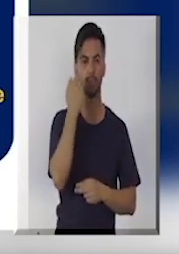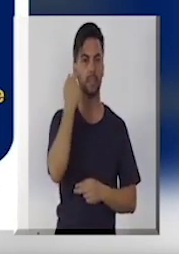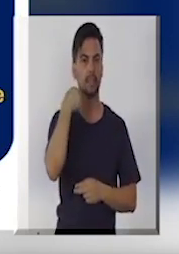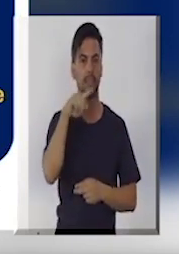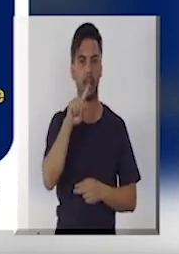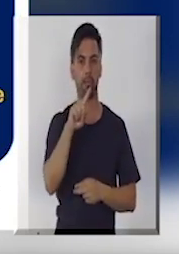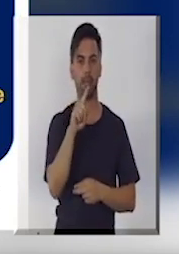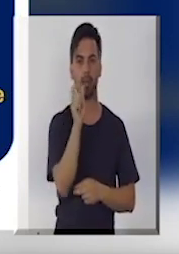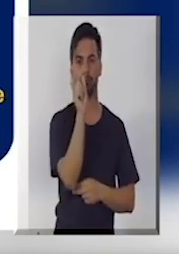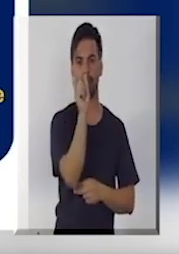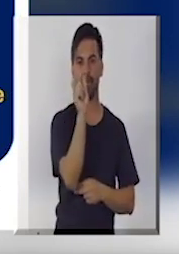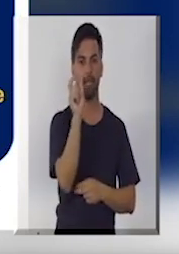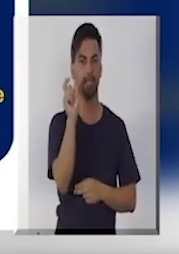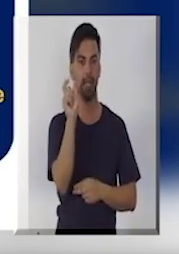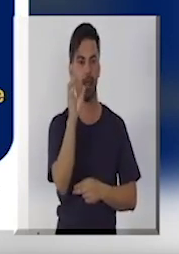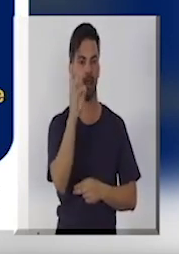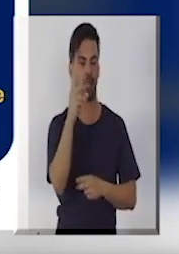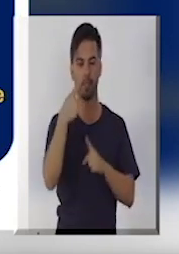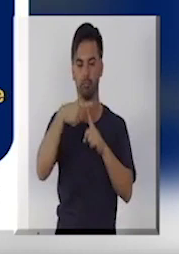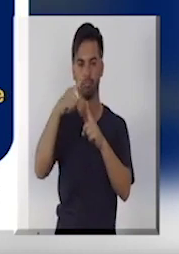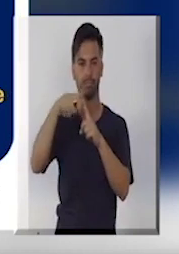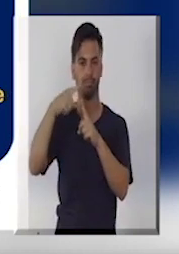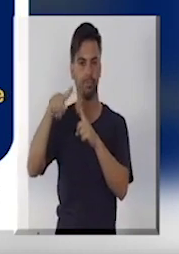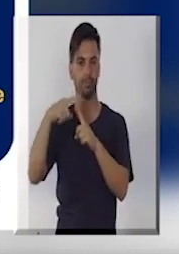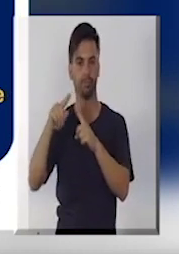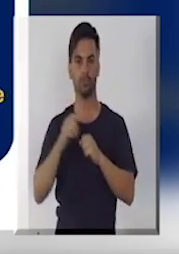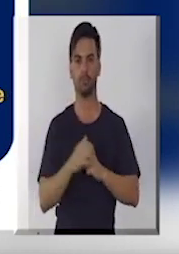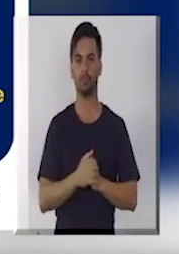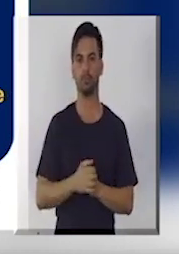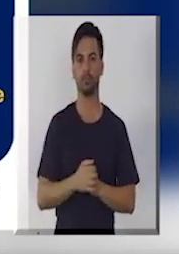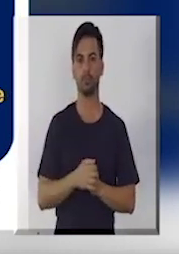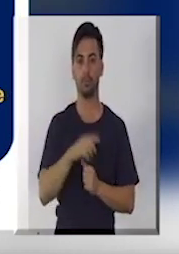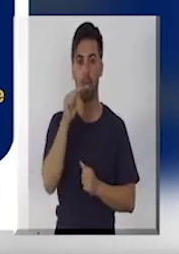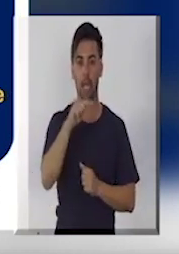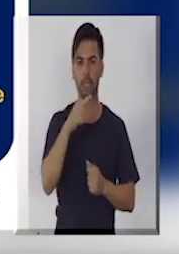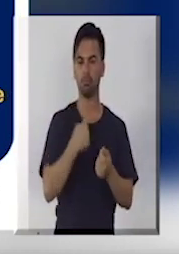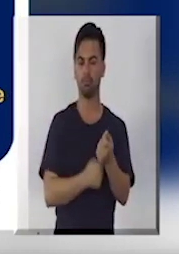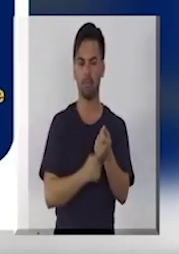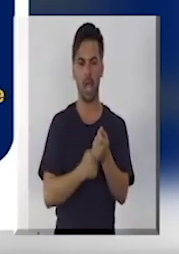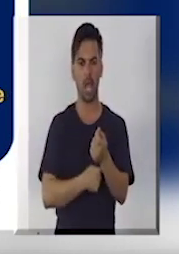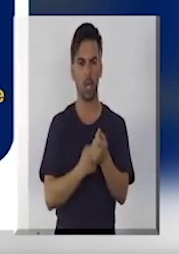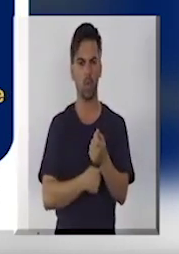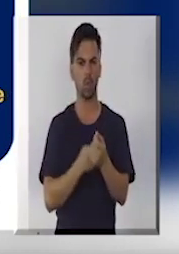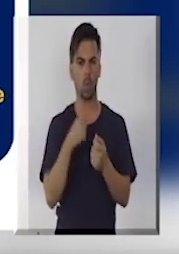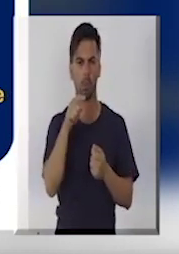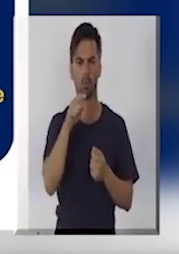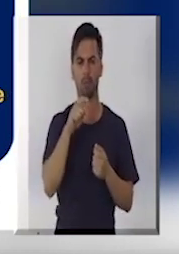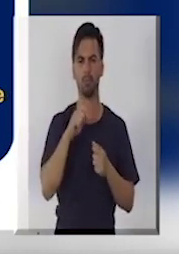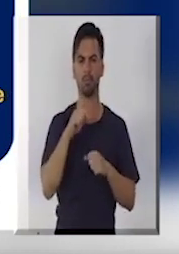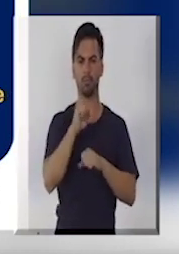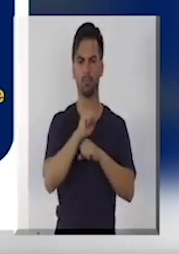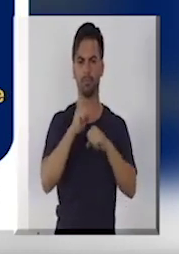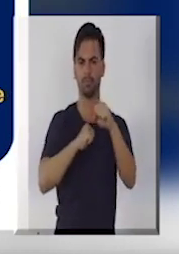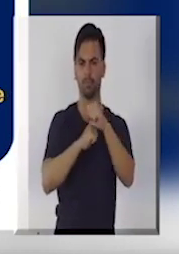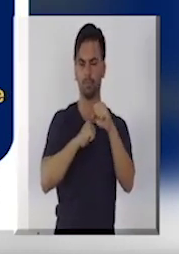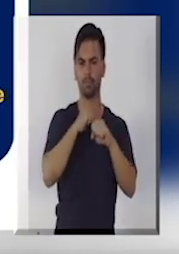del monomio. A los monomios y fracciones algebraicas también se les acostumbra a llamar como